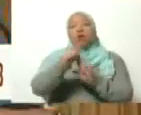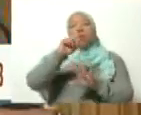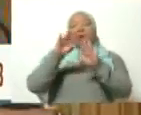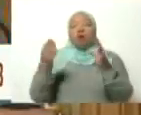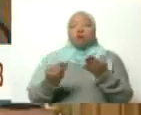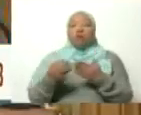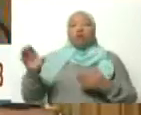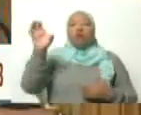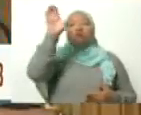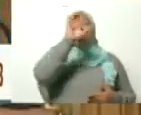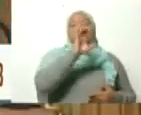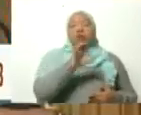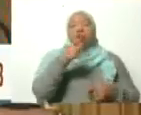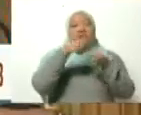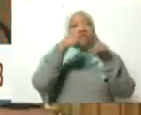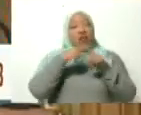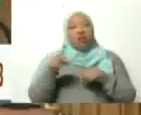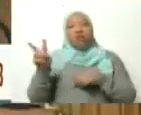mundo.